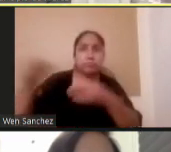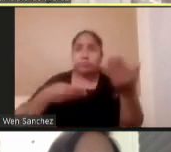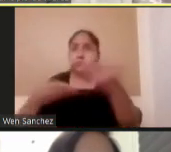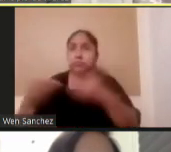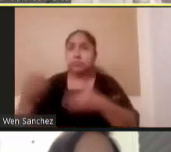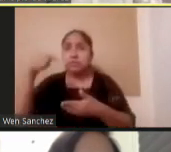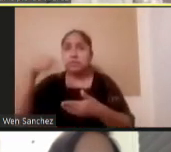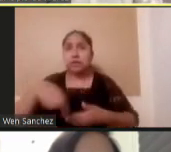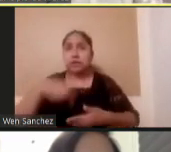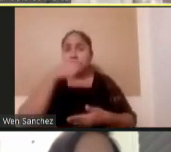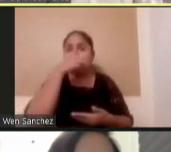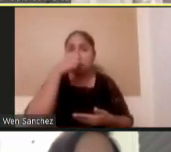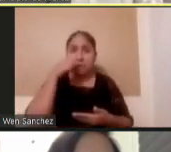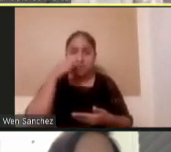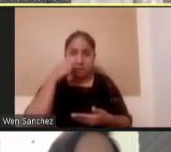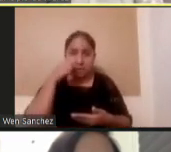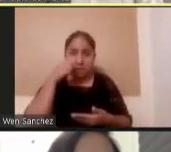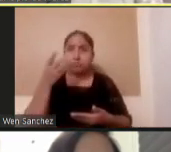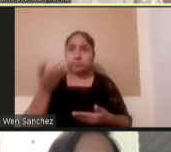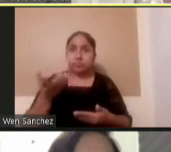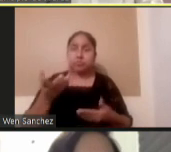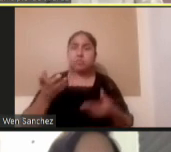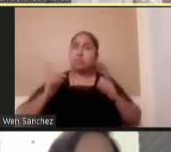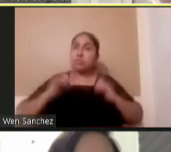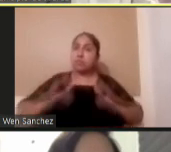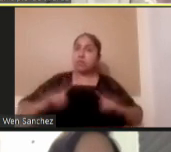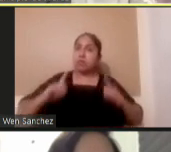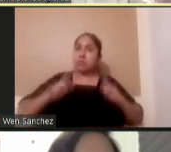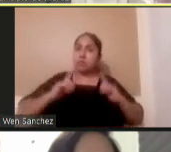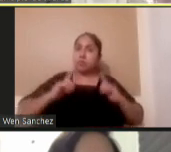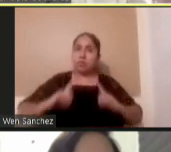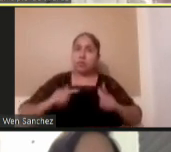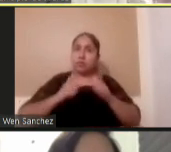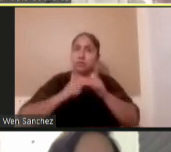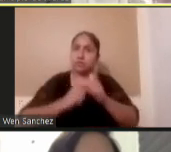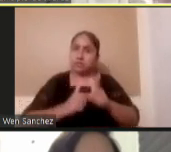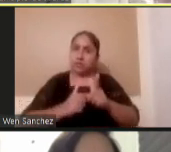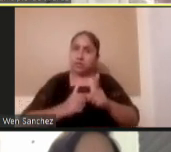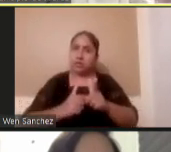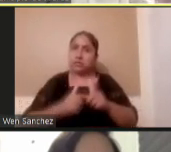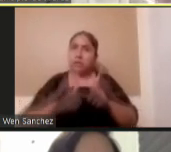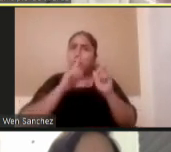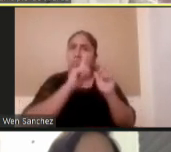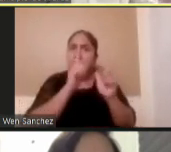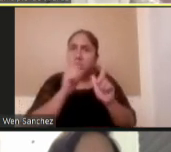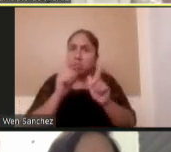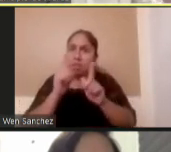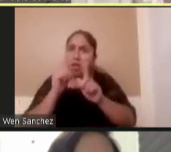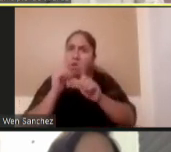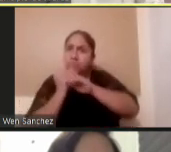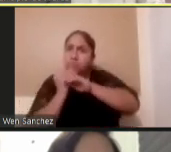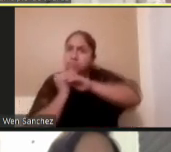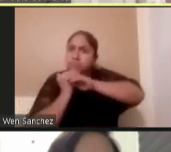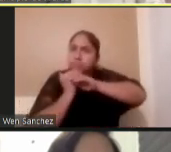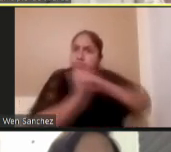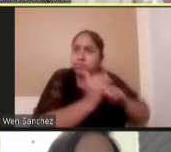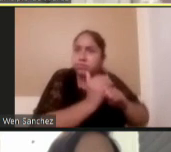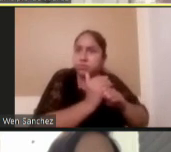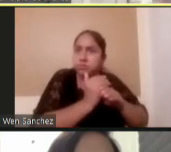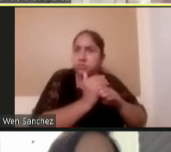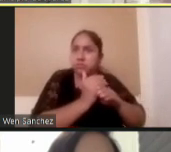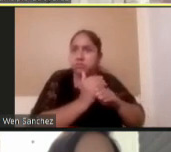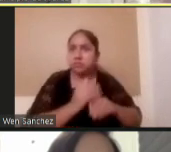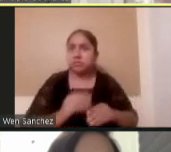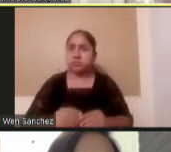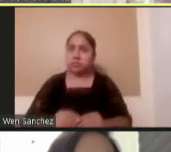actúan valientemente en contra de la delincuencia asesina y depredadora que hoy por hoy genera tantos problemas a